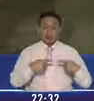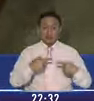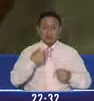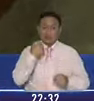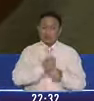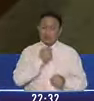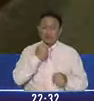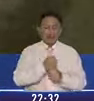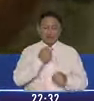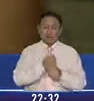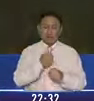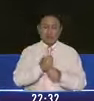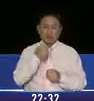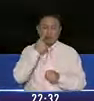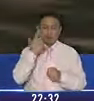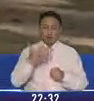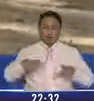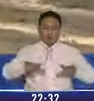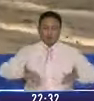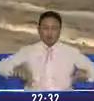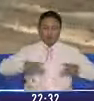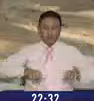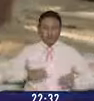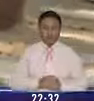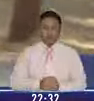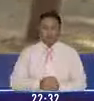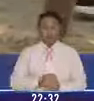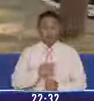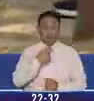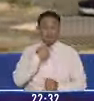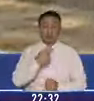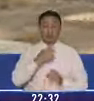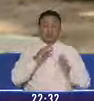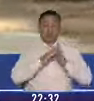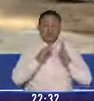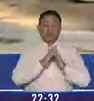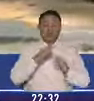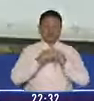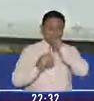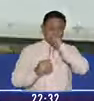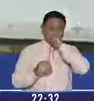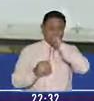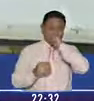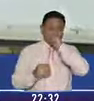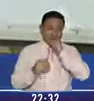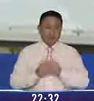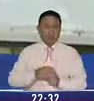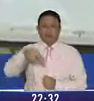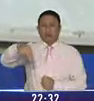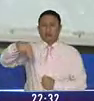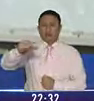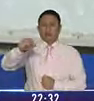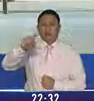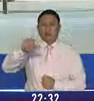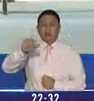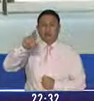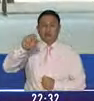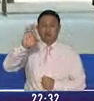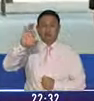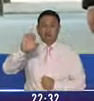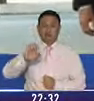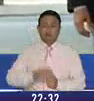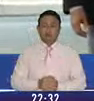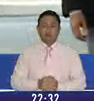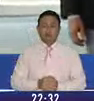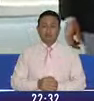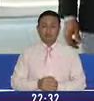entrar. Ahí aprendí a hacer panes. Habla de Hogar de Nazaret, adscrito a Hogar de Cristo, un templo de sanación que